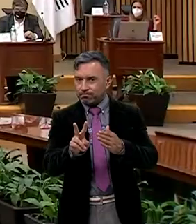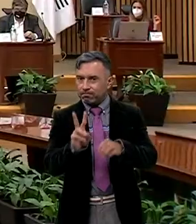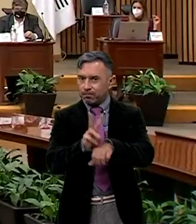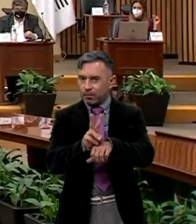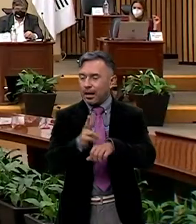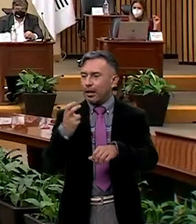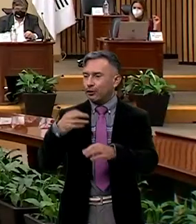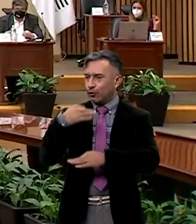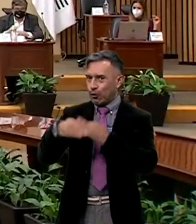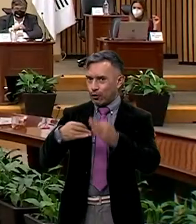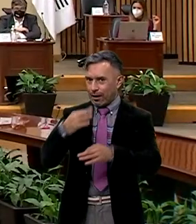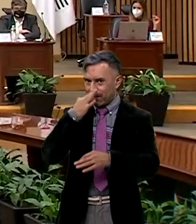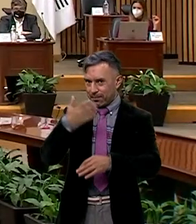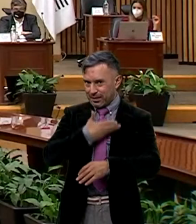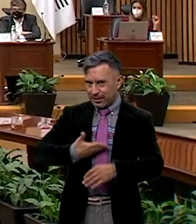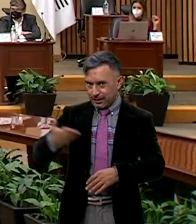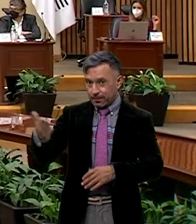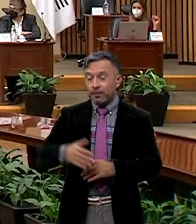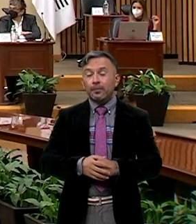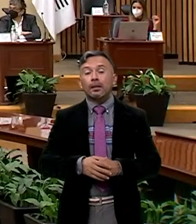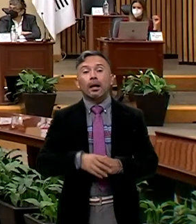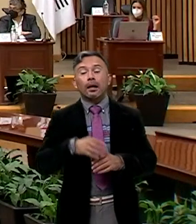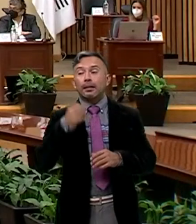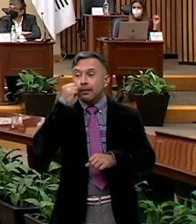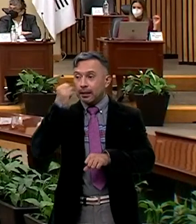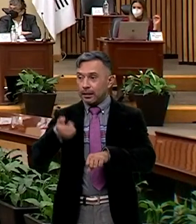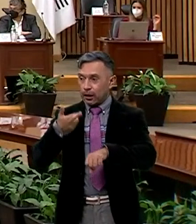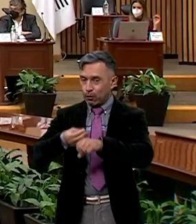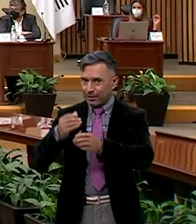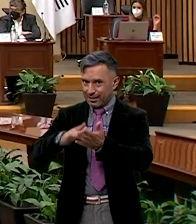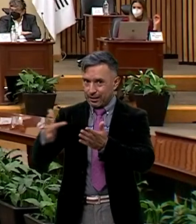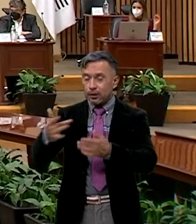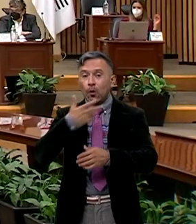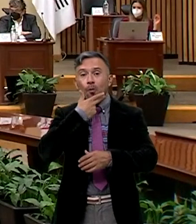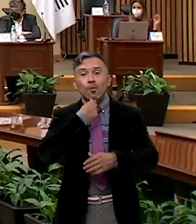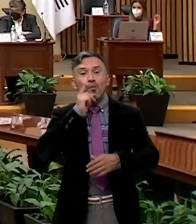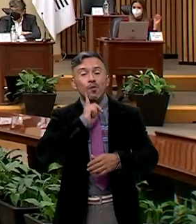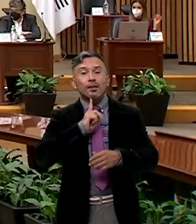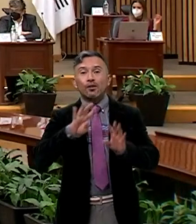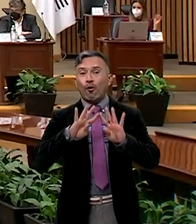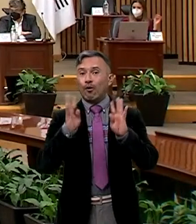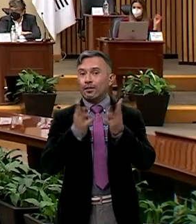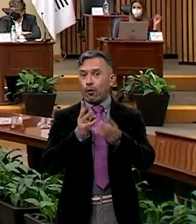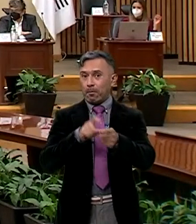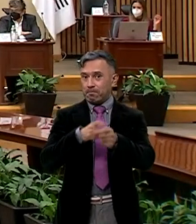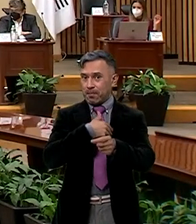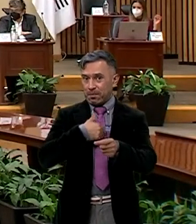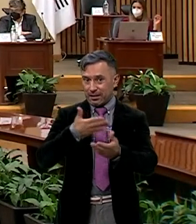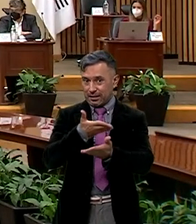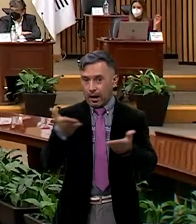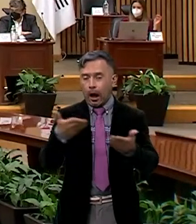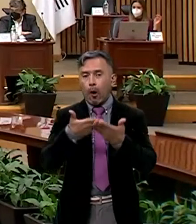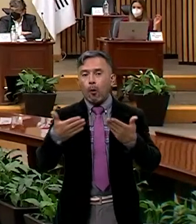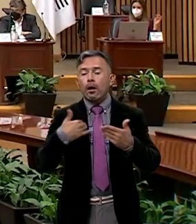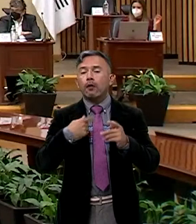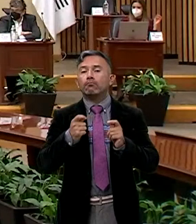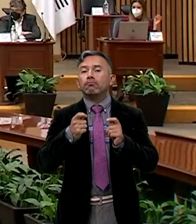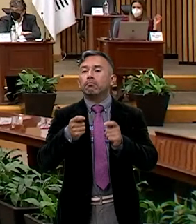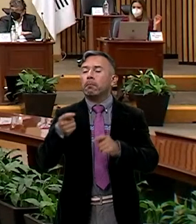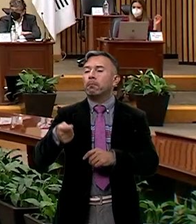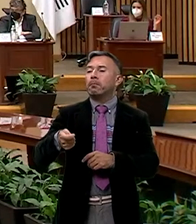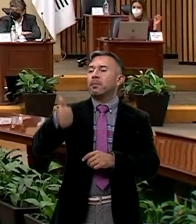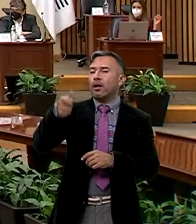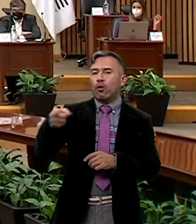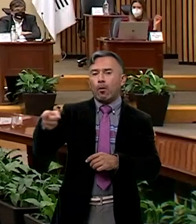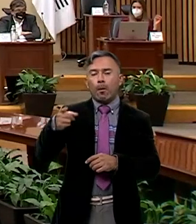gracias señor secretario señoras y señores integrantes del consejo tiene usted se luce la palabra en primera instancia al maestro